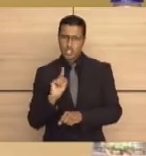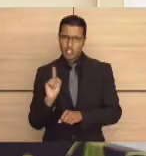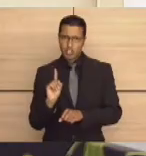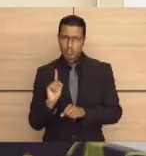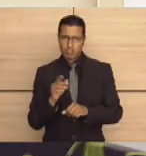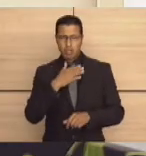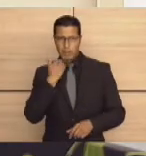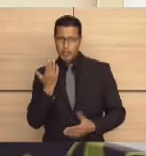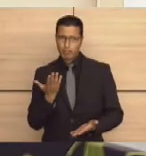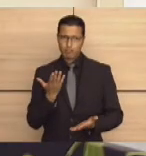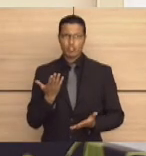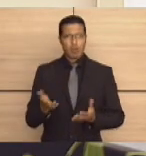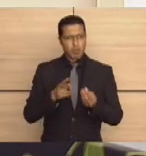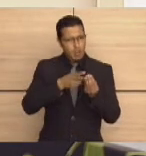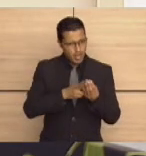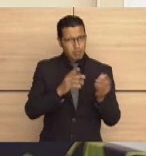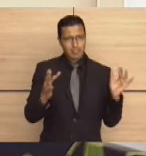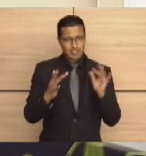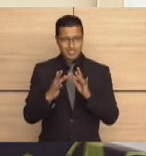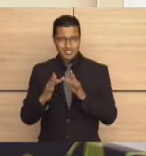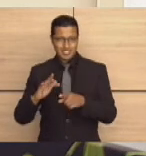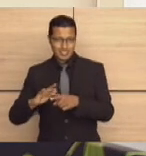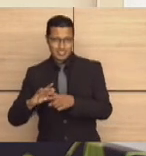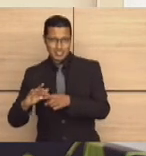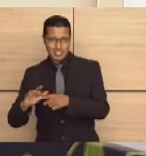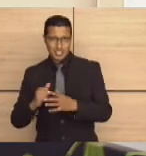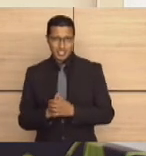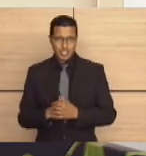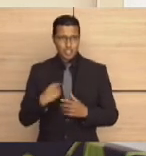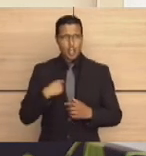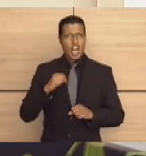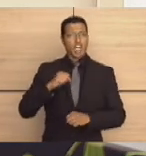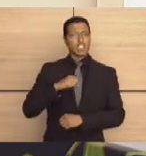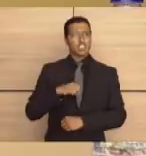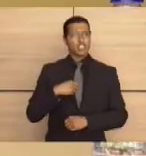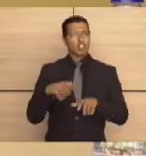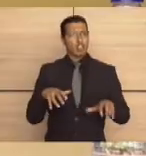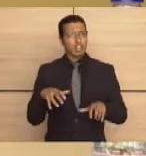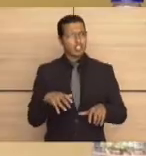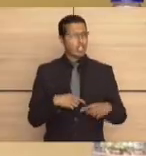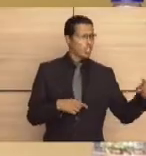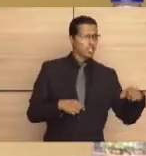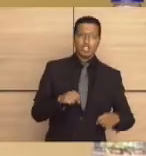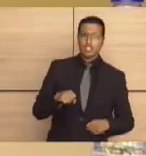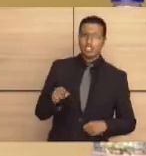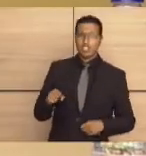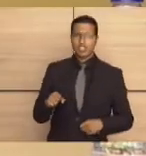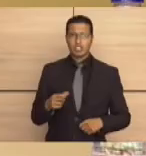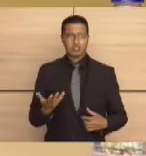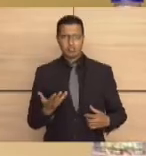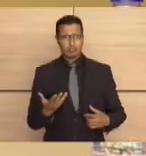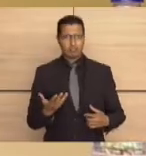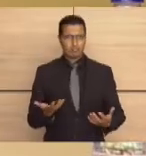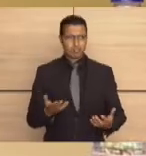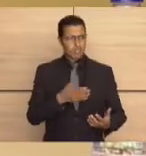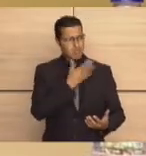copa menstrual. O sea, las herramientas están. Es decir, lo voy a hacer, y quizás da miedo. Sí, la primera vez que usé una copa no fue